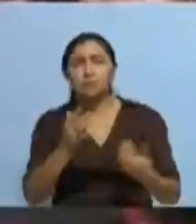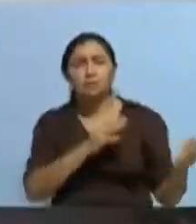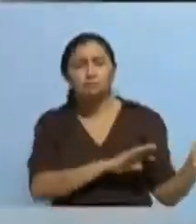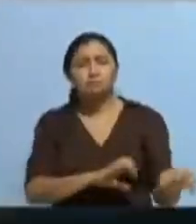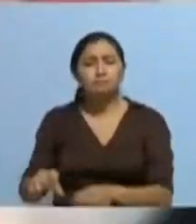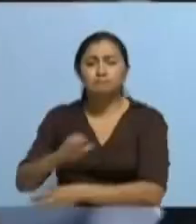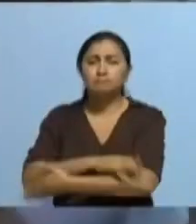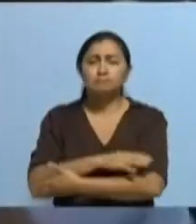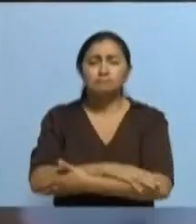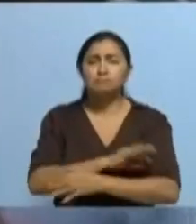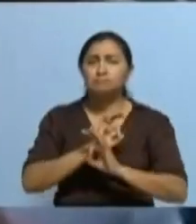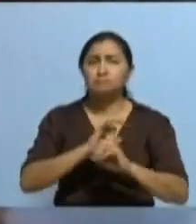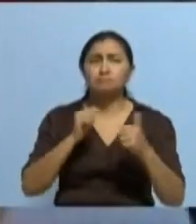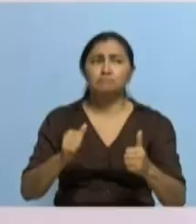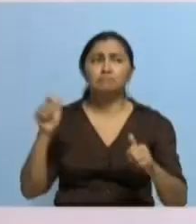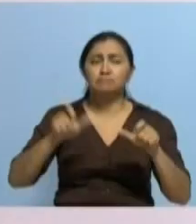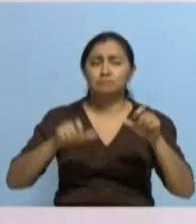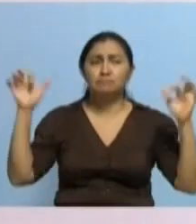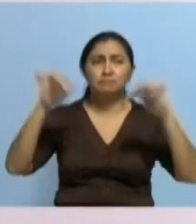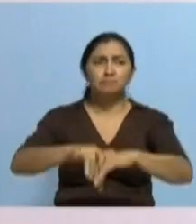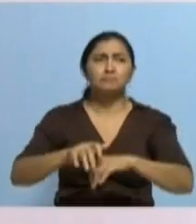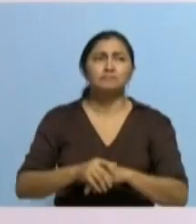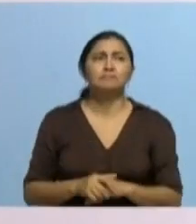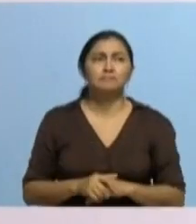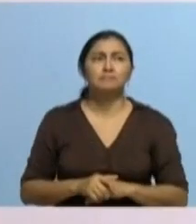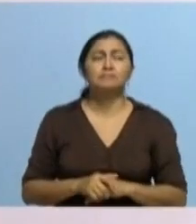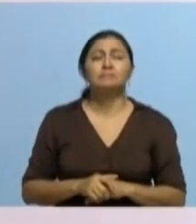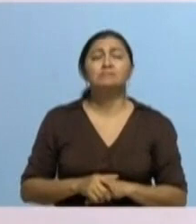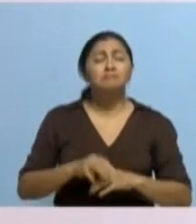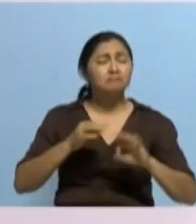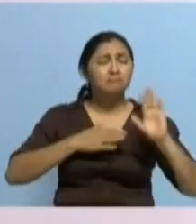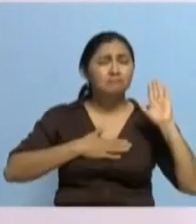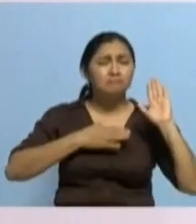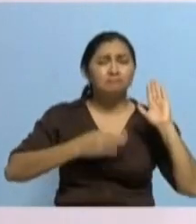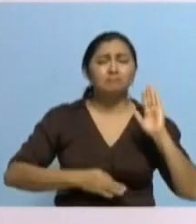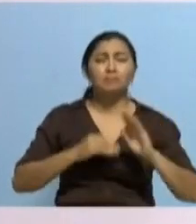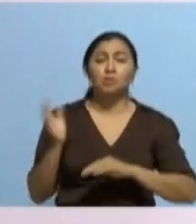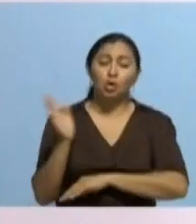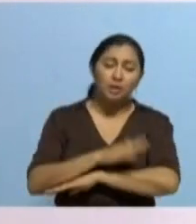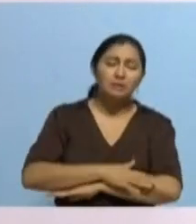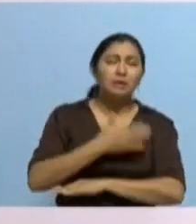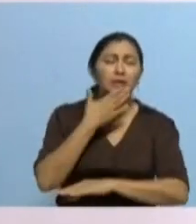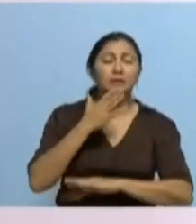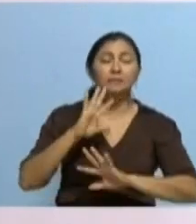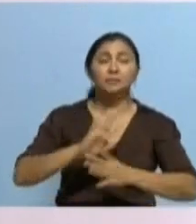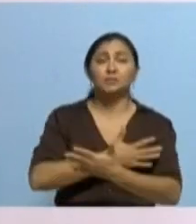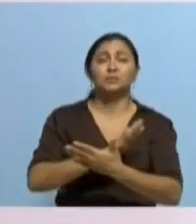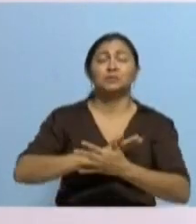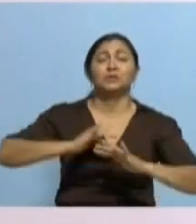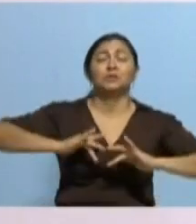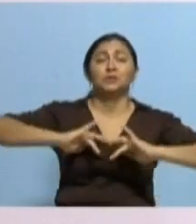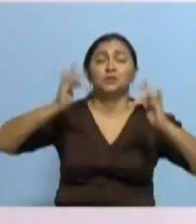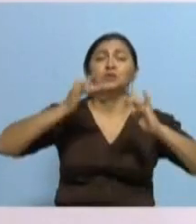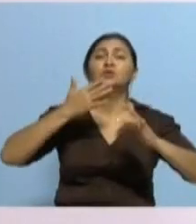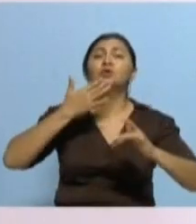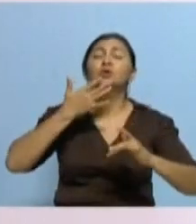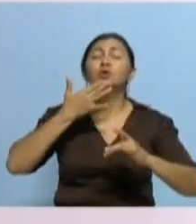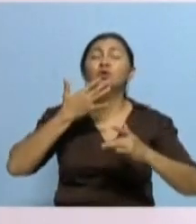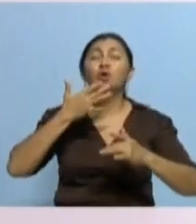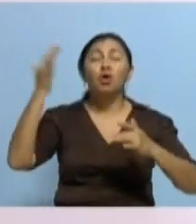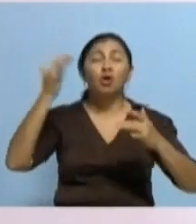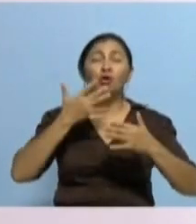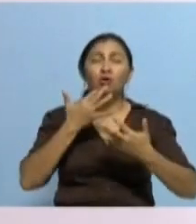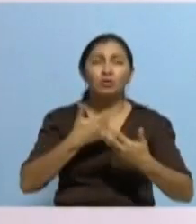completo orden por parte de los asistentes. Promete ser una tarde llena de música, jolgorio y colorido. Uno de nuestros puntos